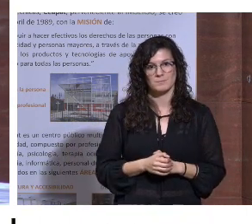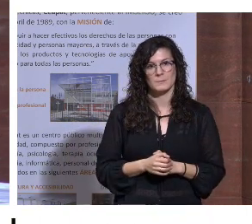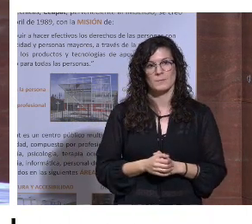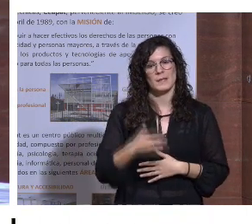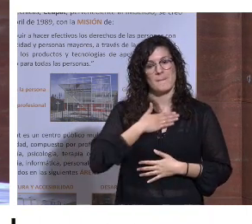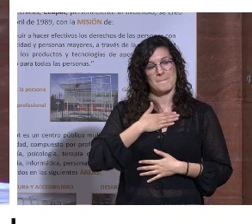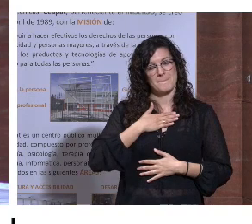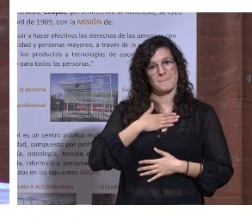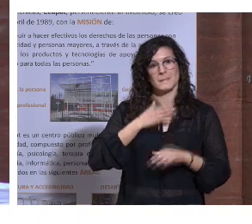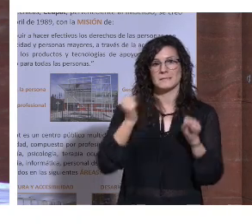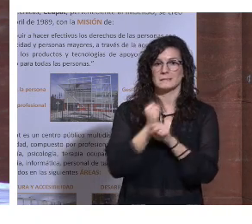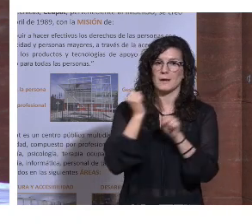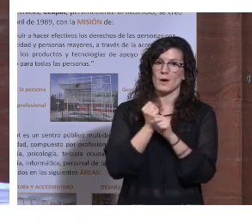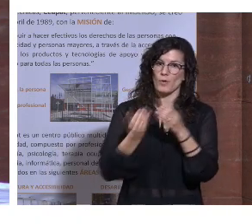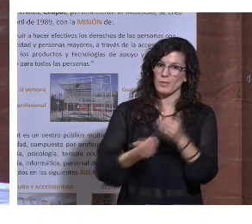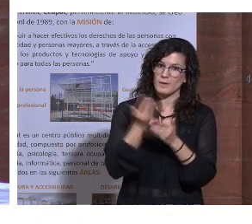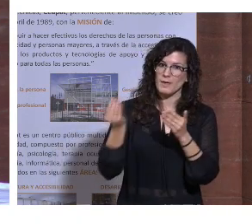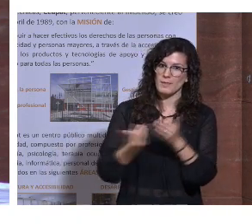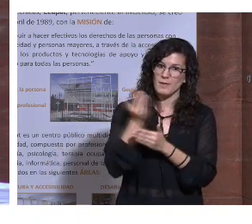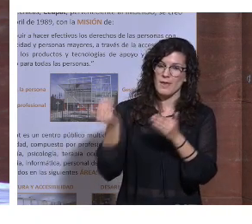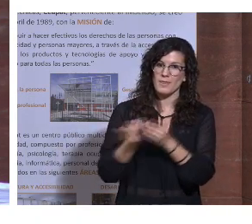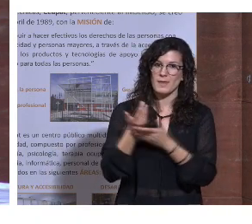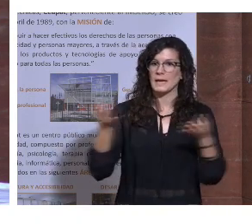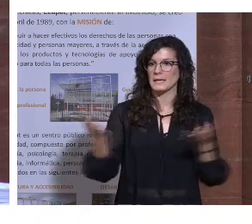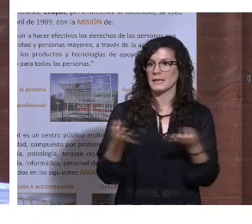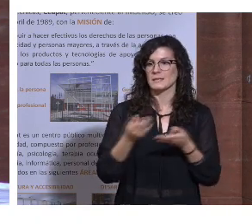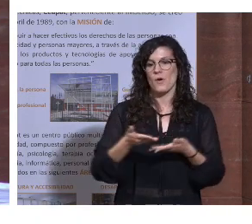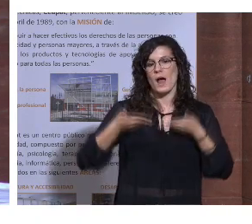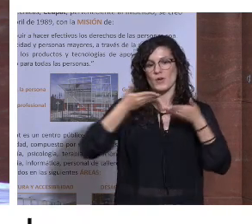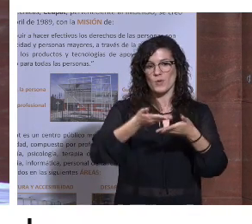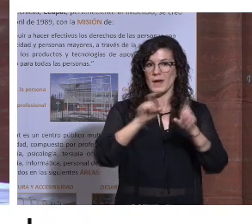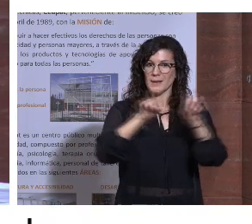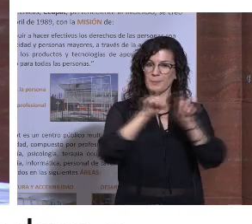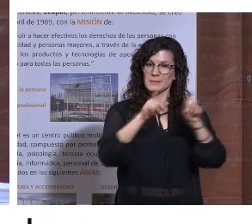trabajo diario consiste en ayudar a empresas británicas a